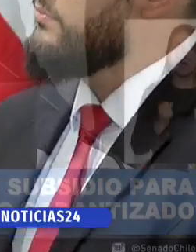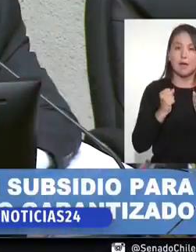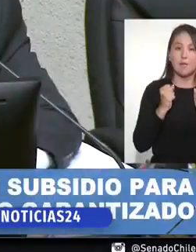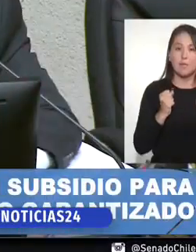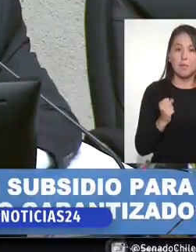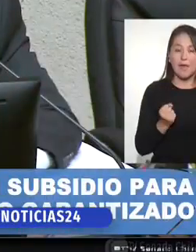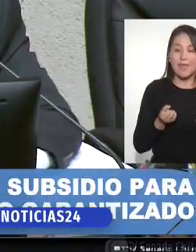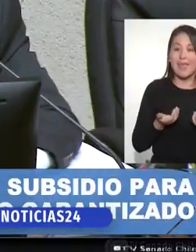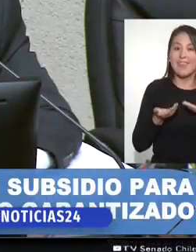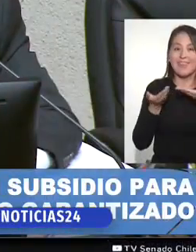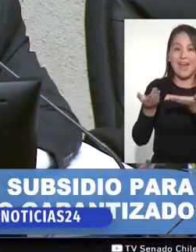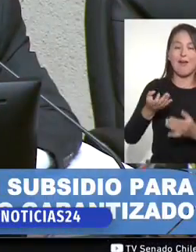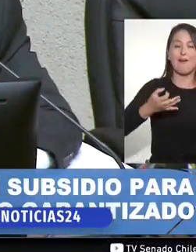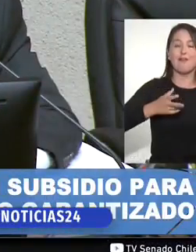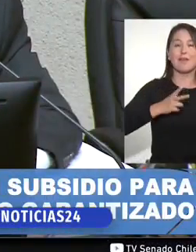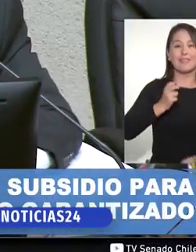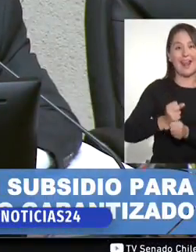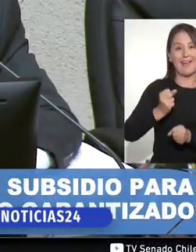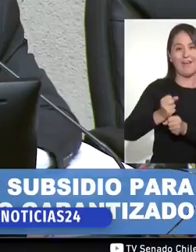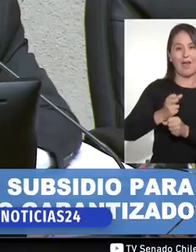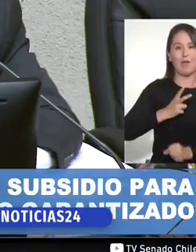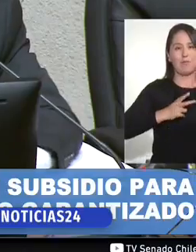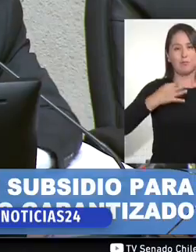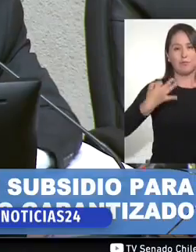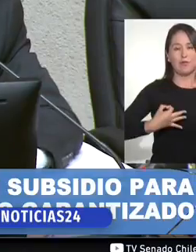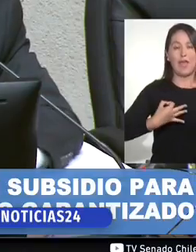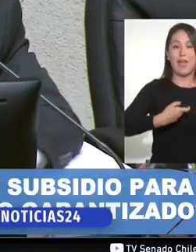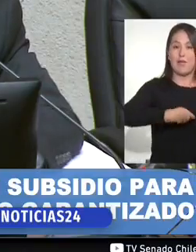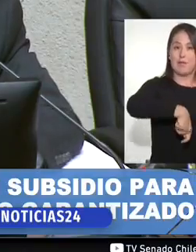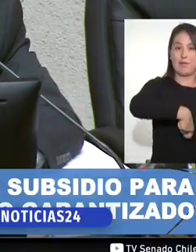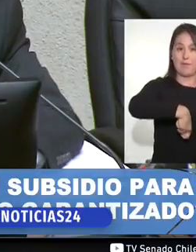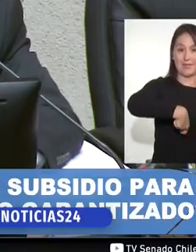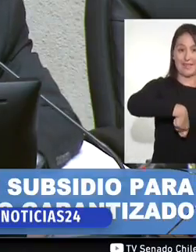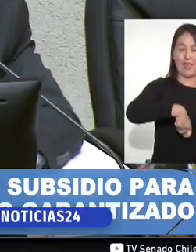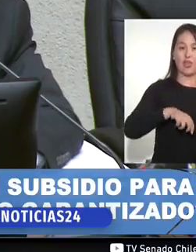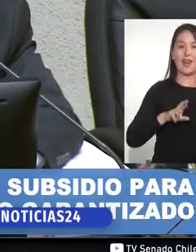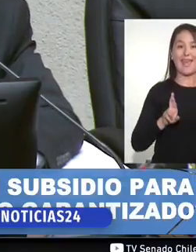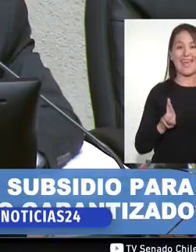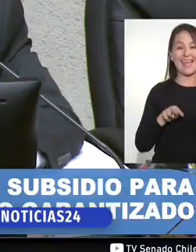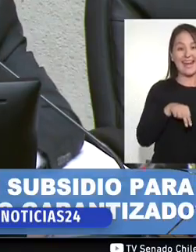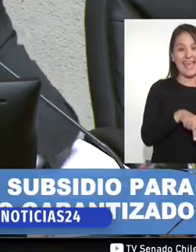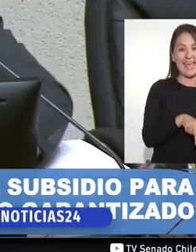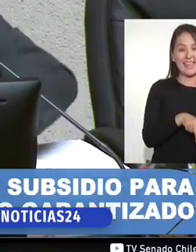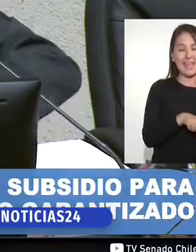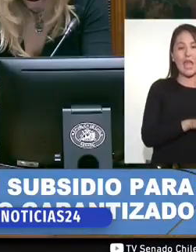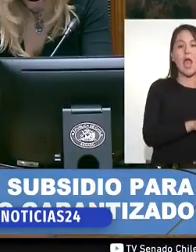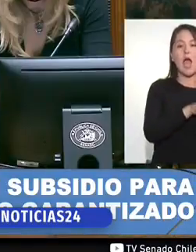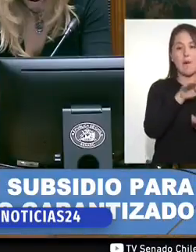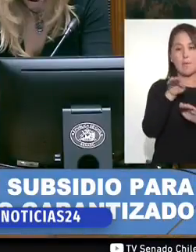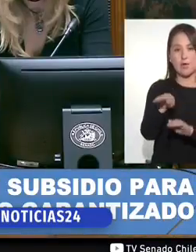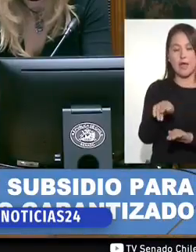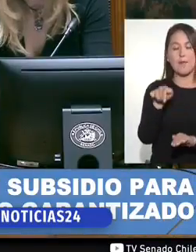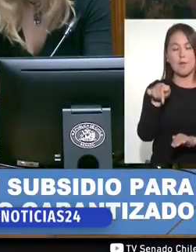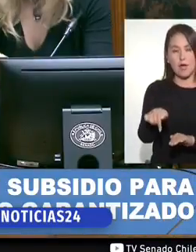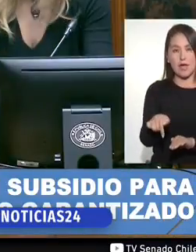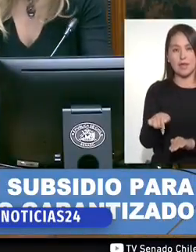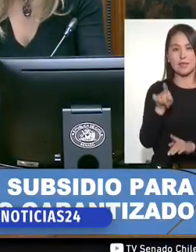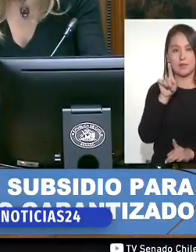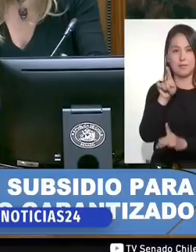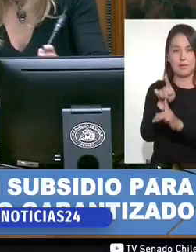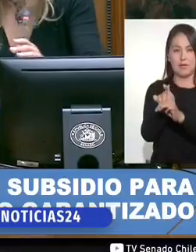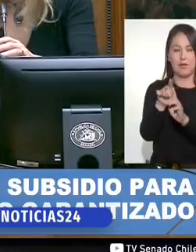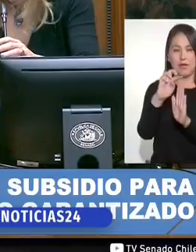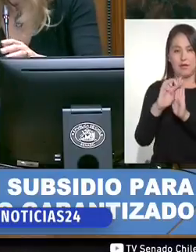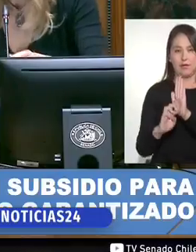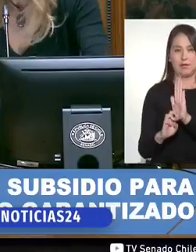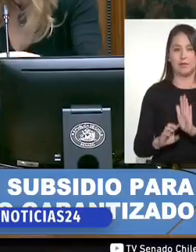670.000 personas que se verían beneficiadas con este subsidio. Este es un subsidio que va directamente desde el Estado al bolsillo de las personas y que